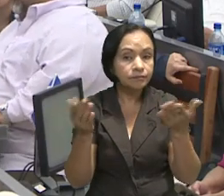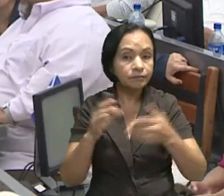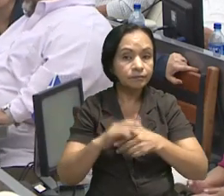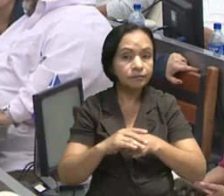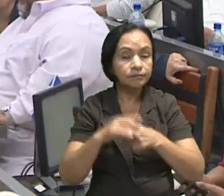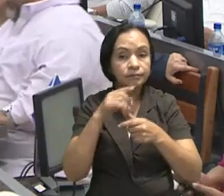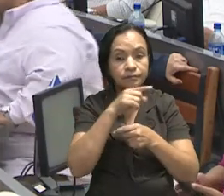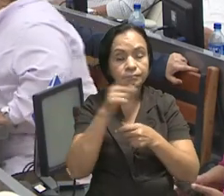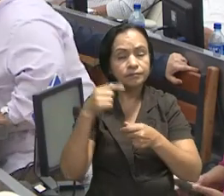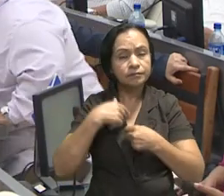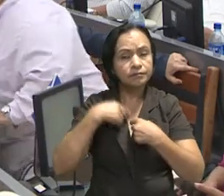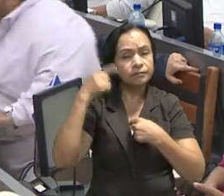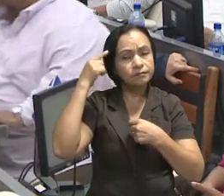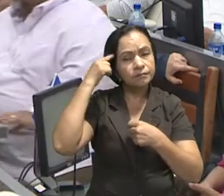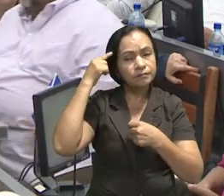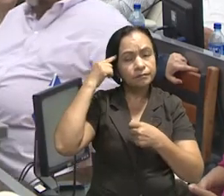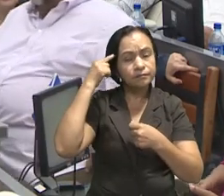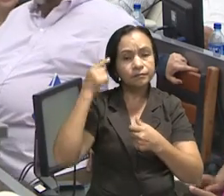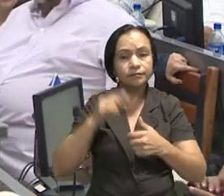considero,